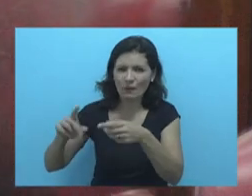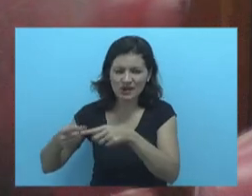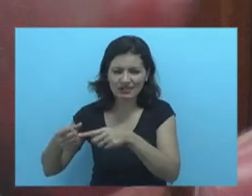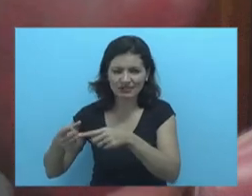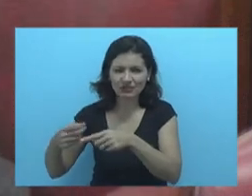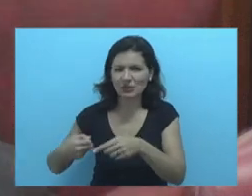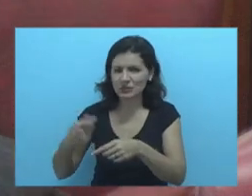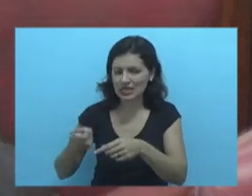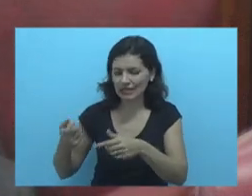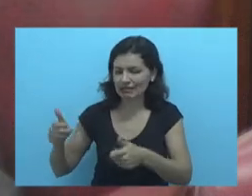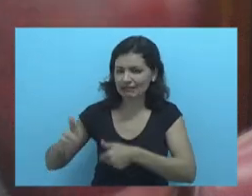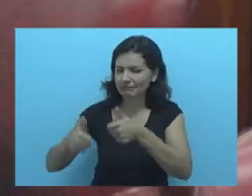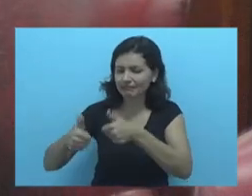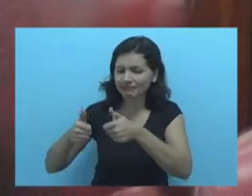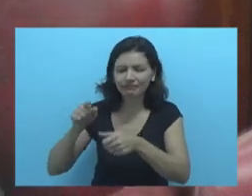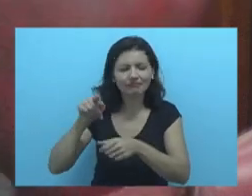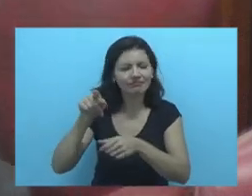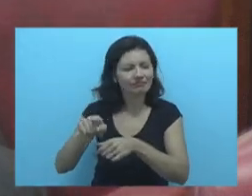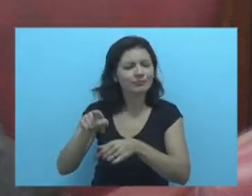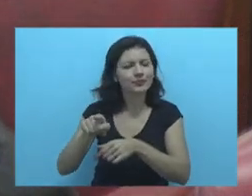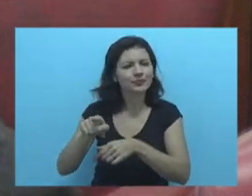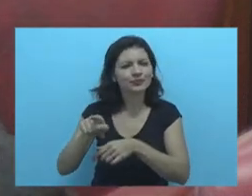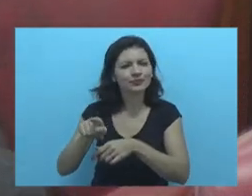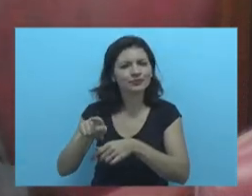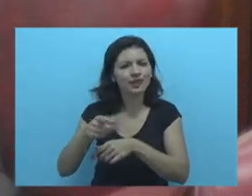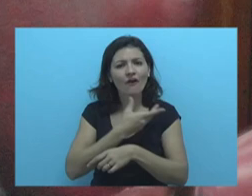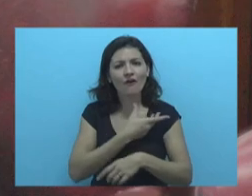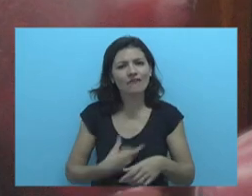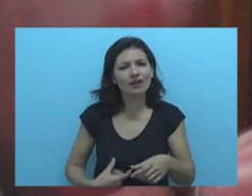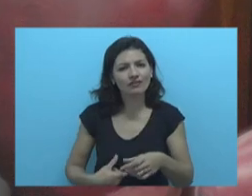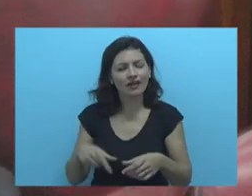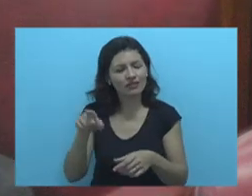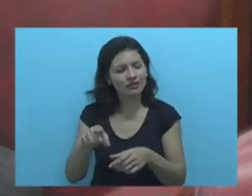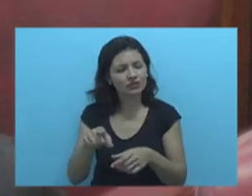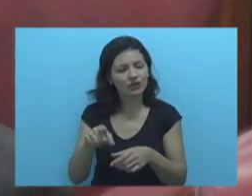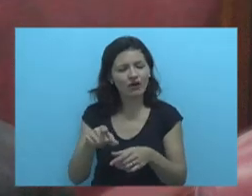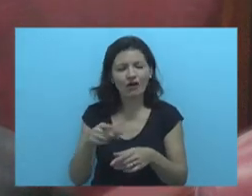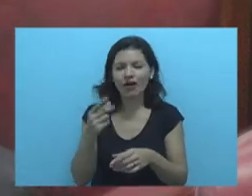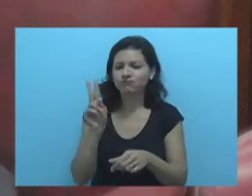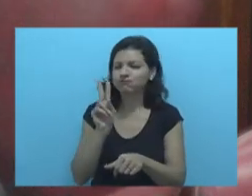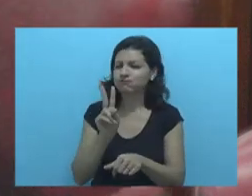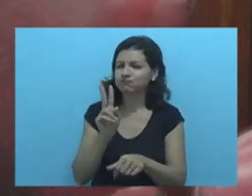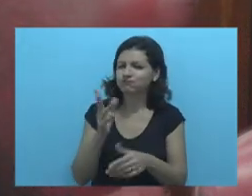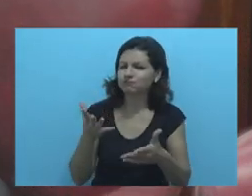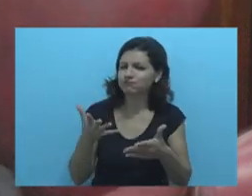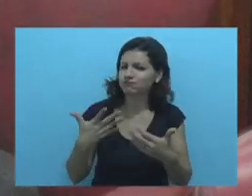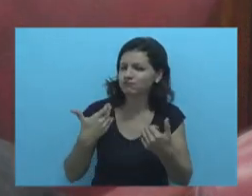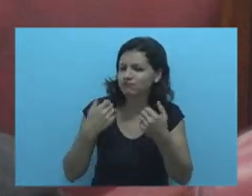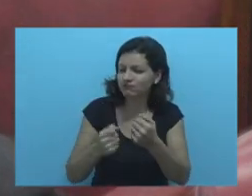Y cuando Miguel fue gobernador, fui uno de los más fervientes defensores de su gestión en esta